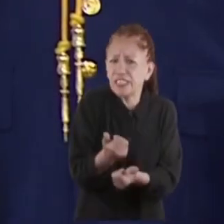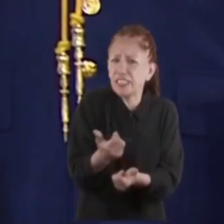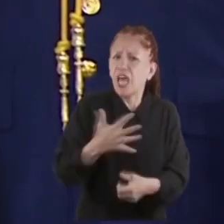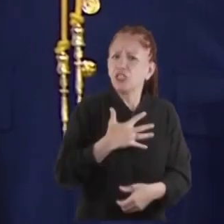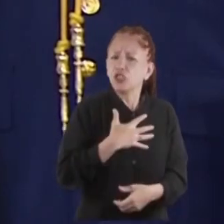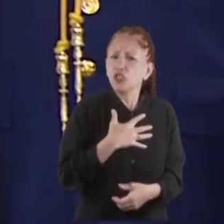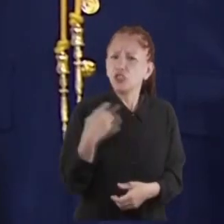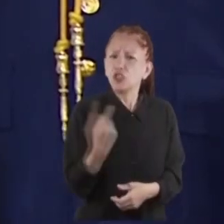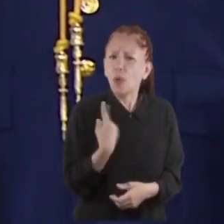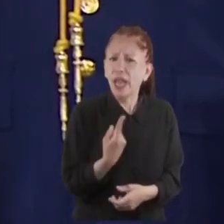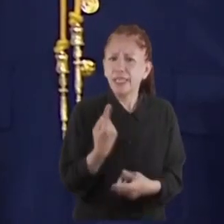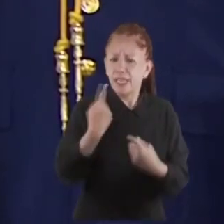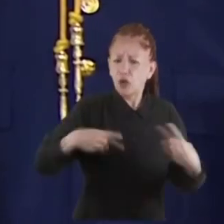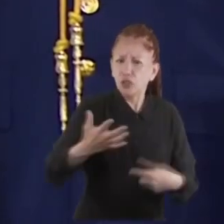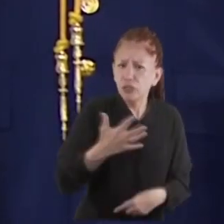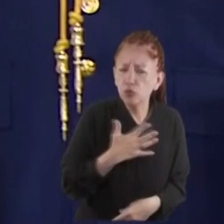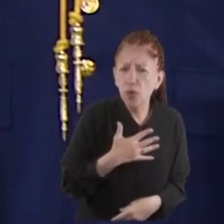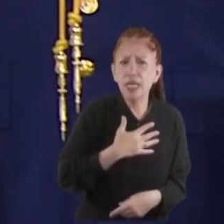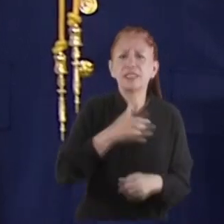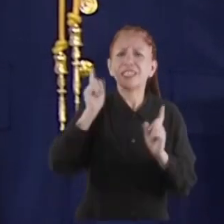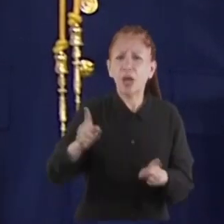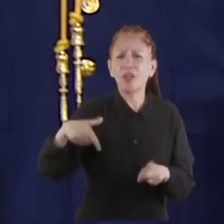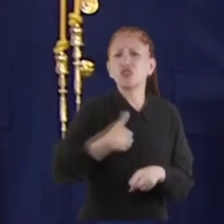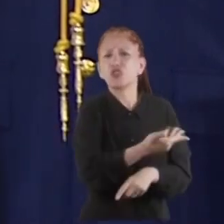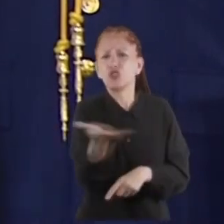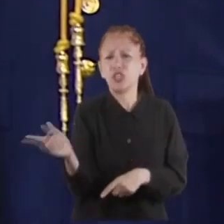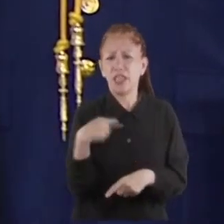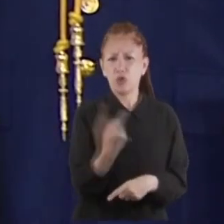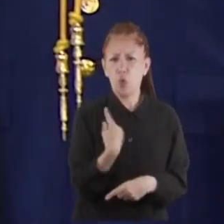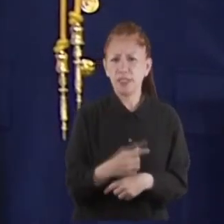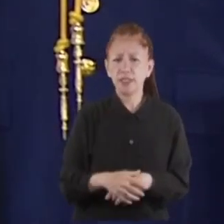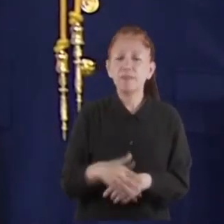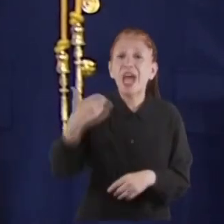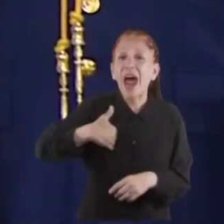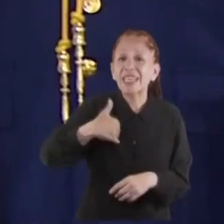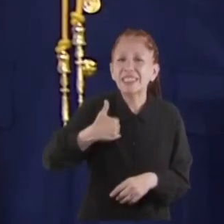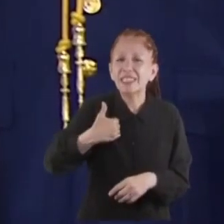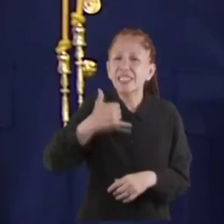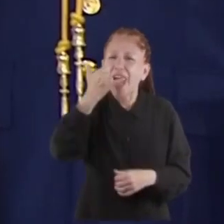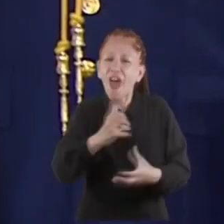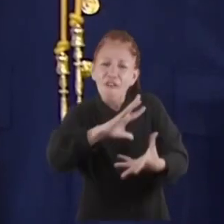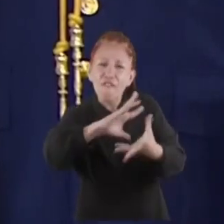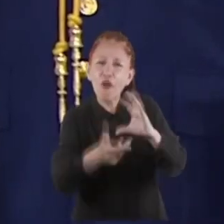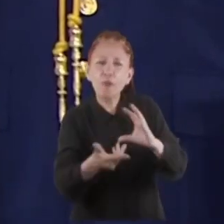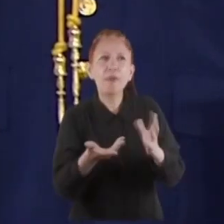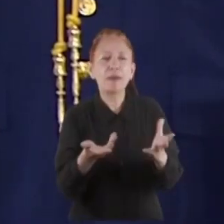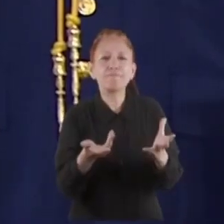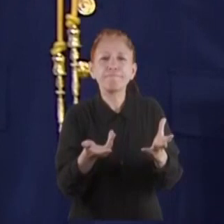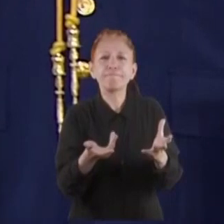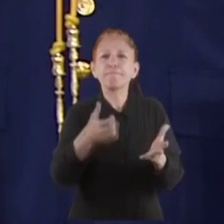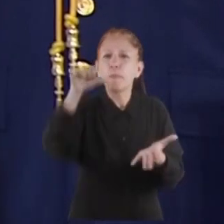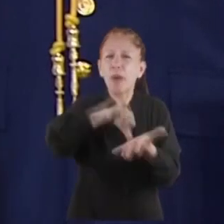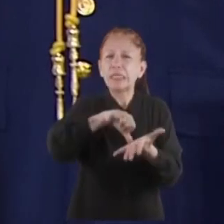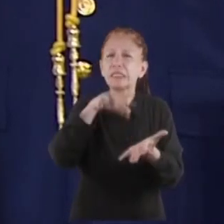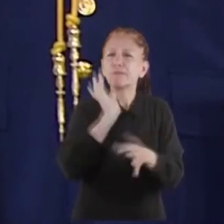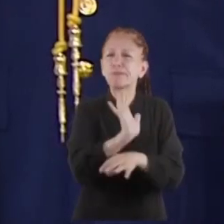nuestros recursos y nuestra población. La Argentina presenta características que la convierten en un país de gran